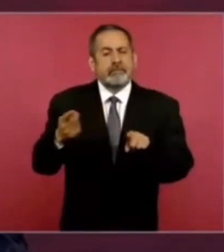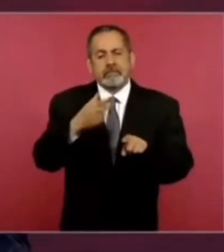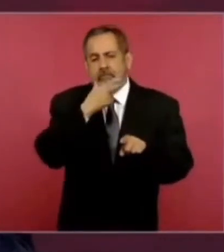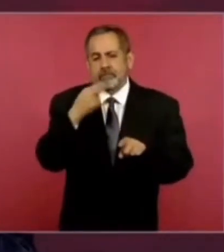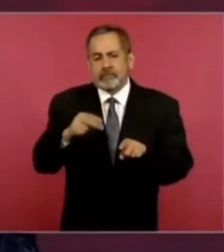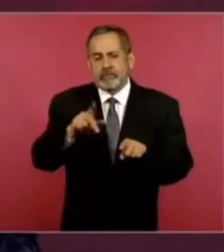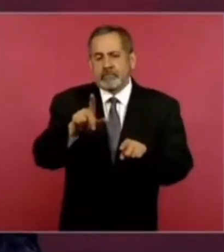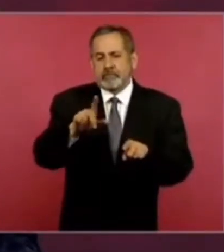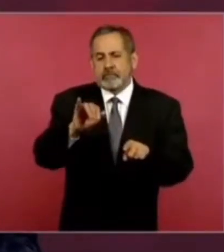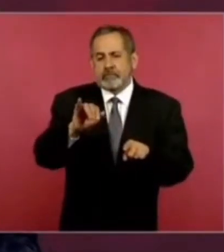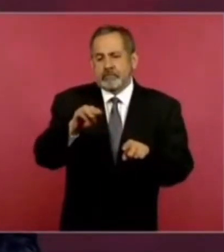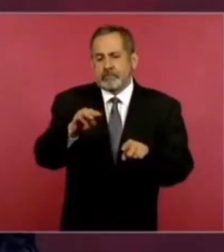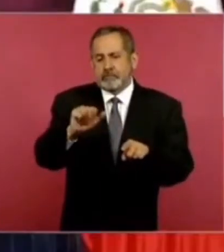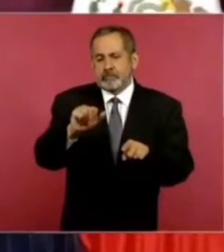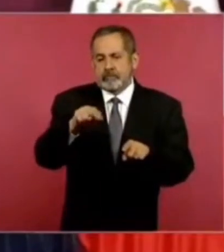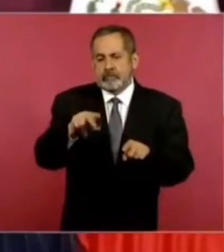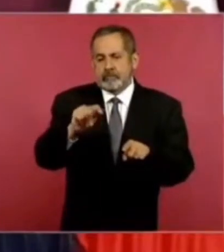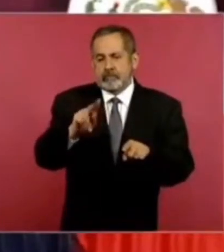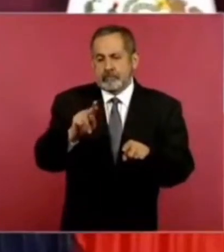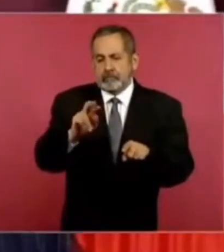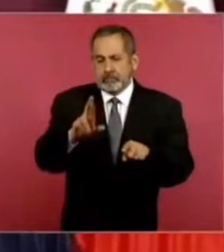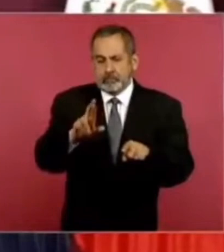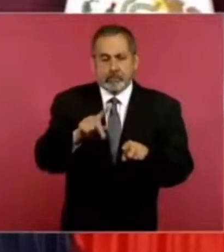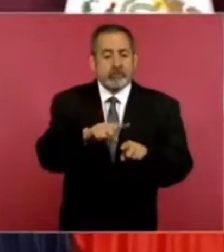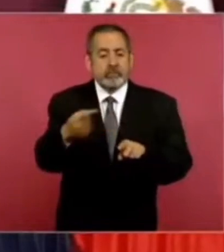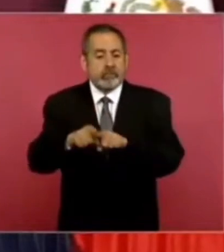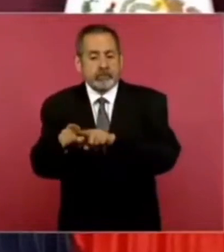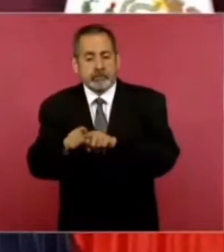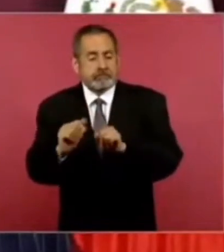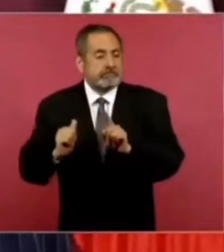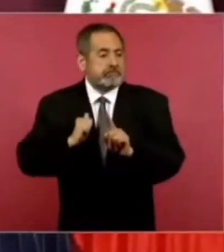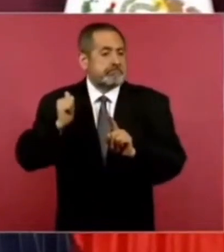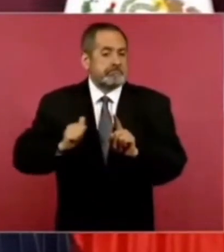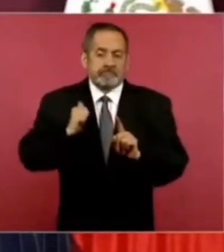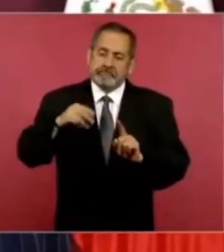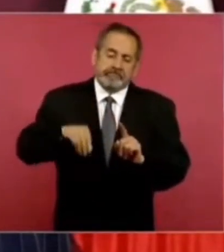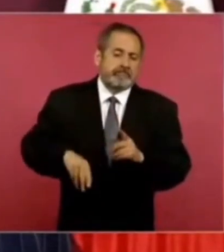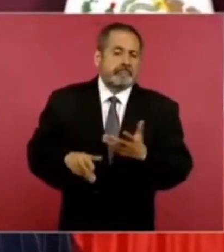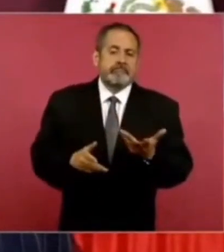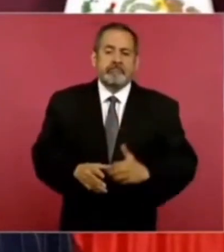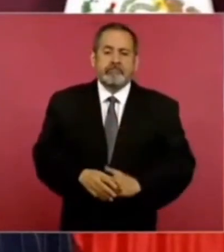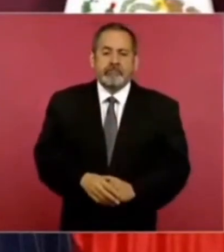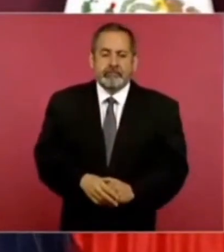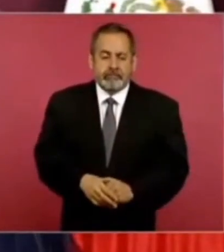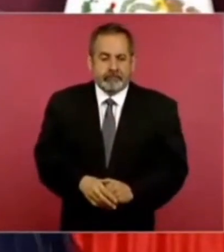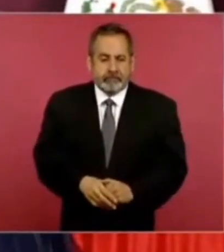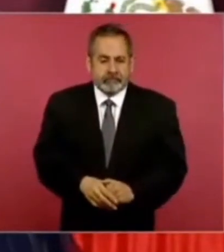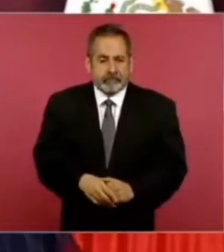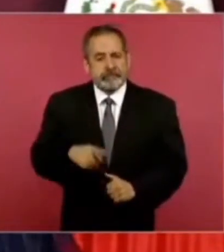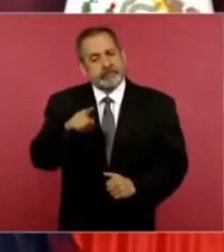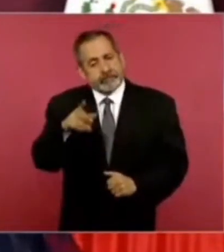para ser justos, sino viene de tiempo atrás,